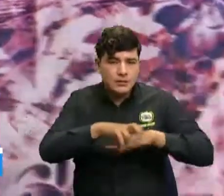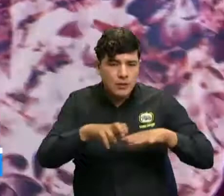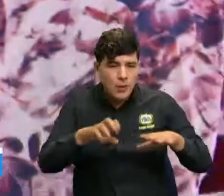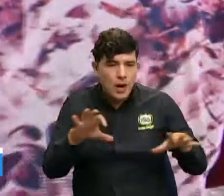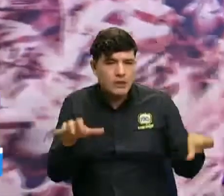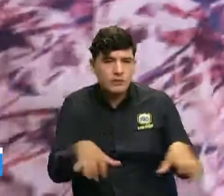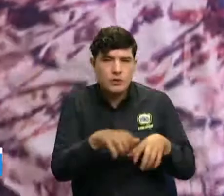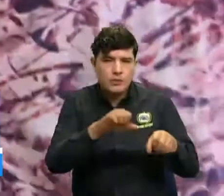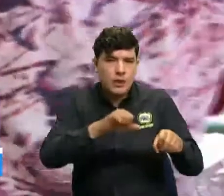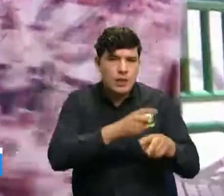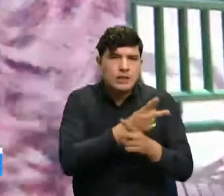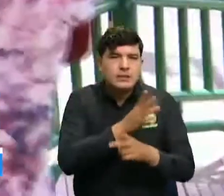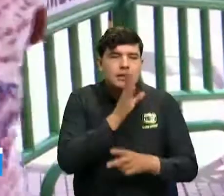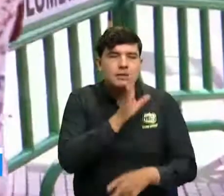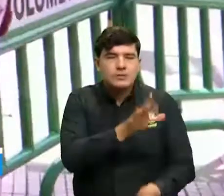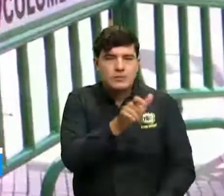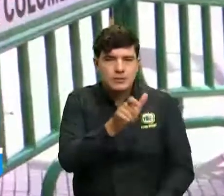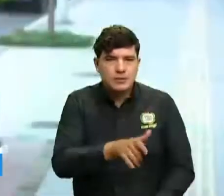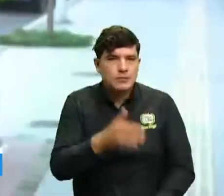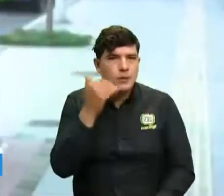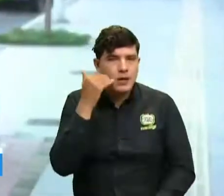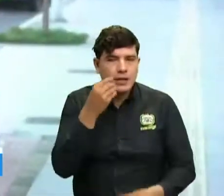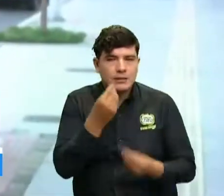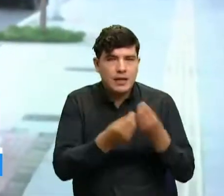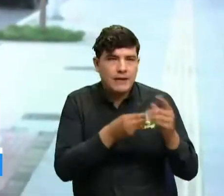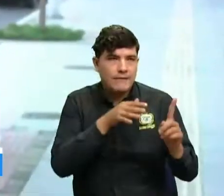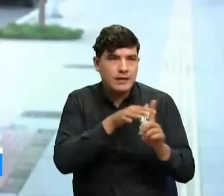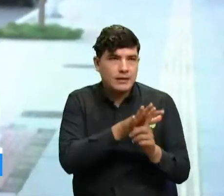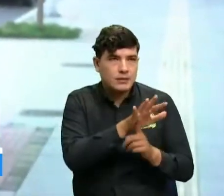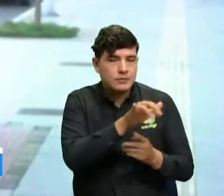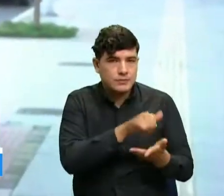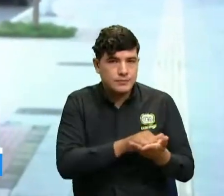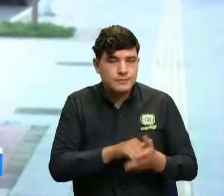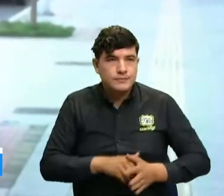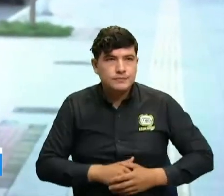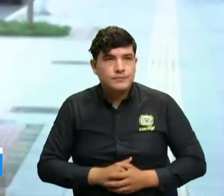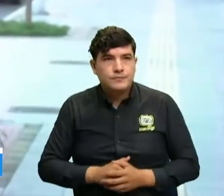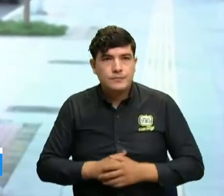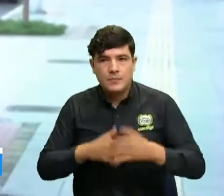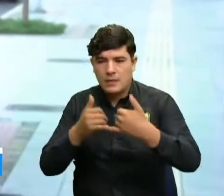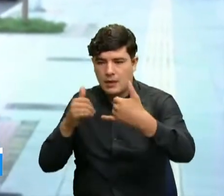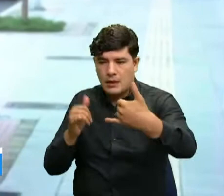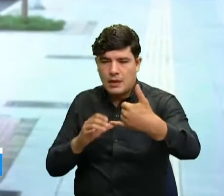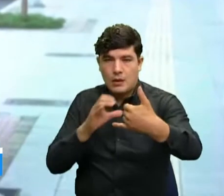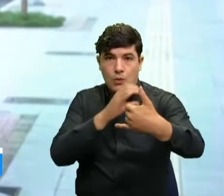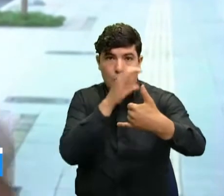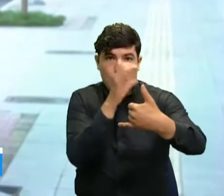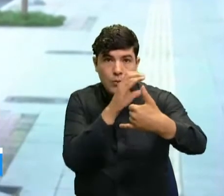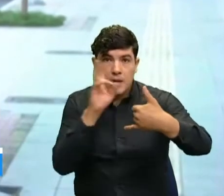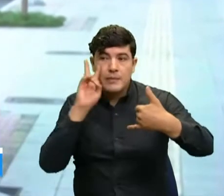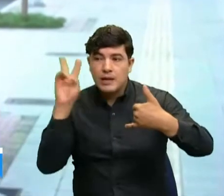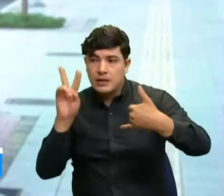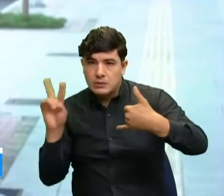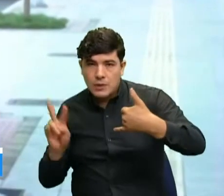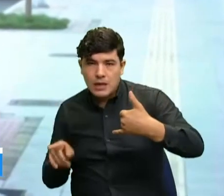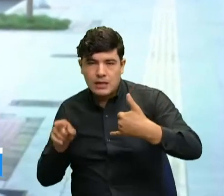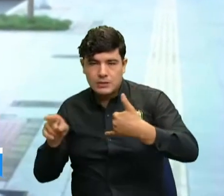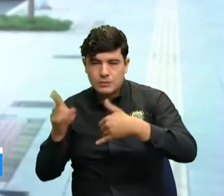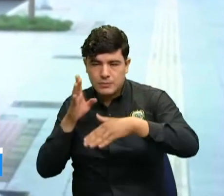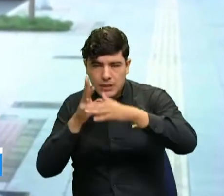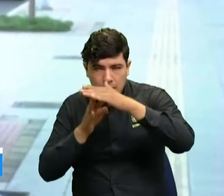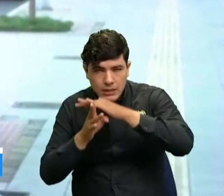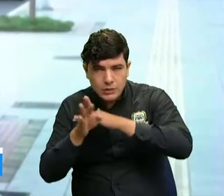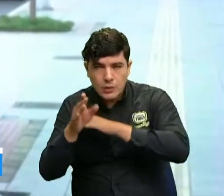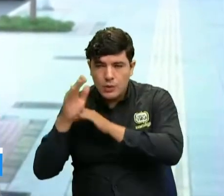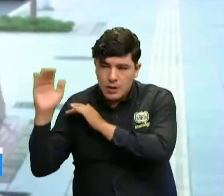donde una mujer es protagonista. Especialmente en zonas de frontera, de conflicto armado y de migración, como lo es nuestro